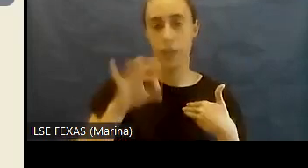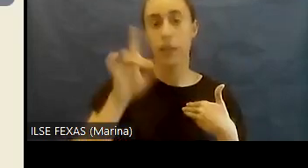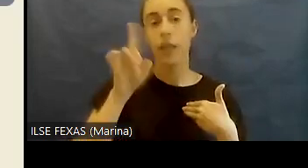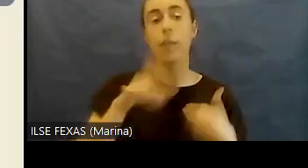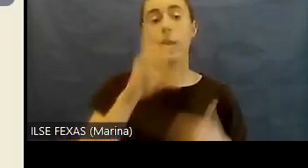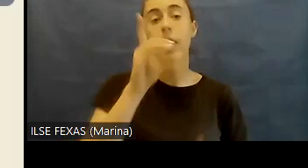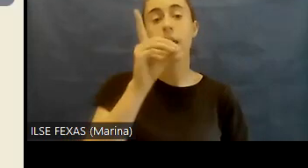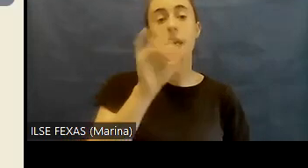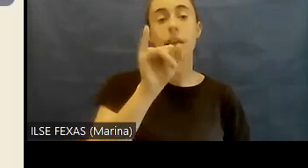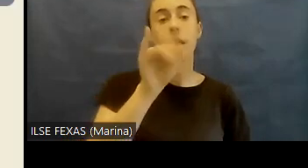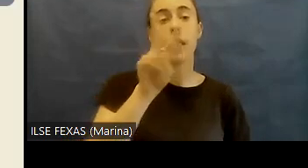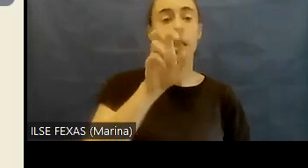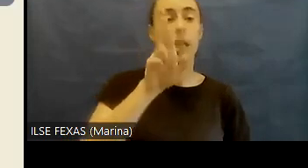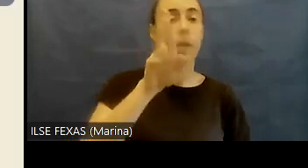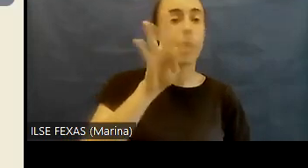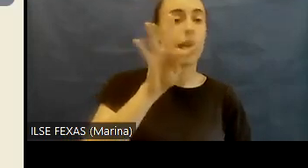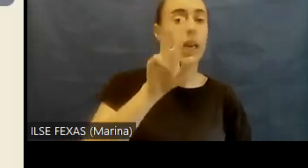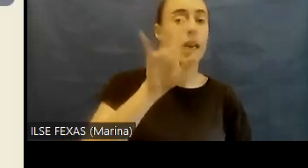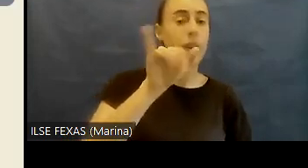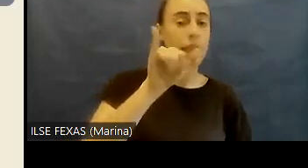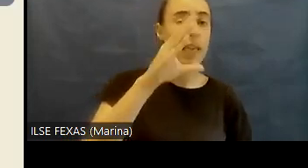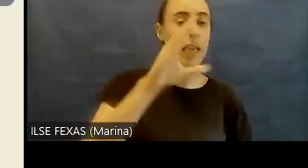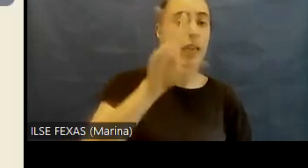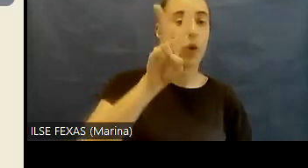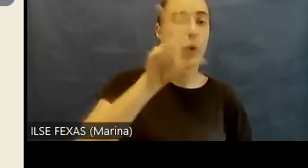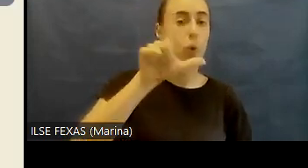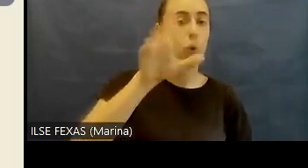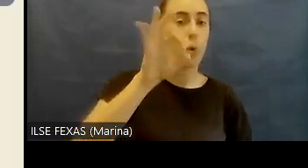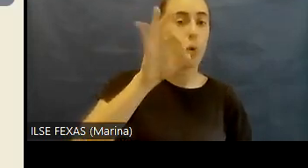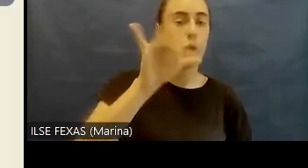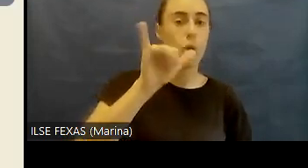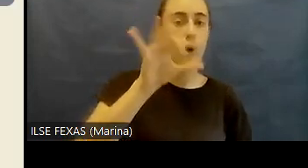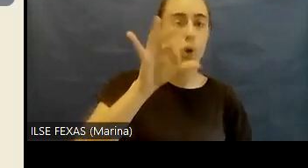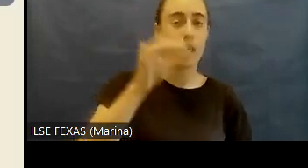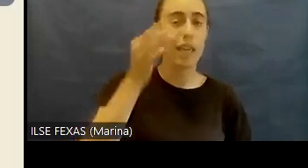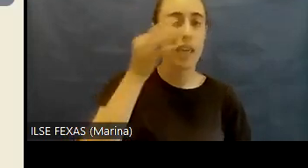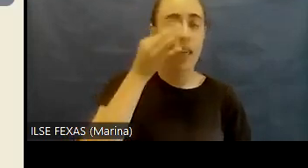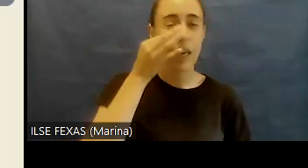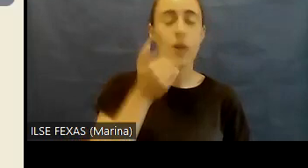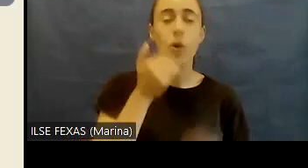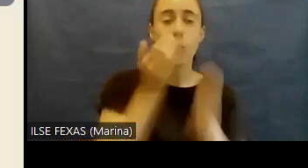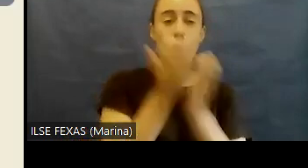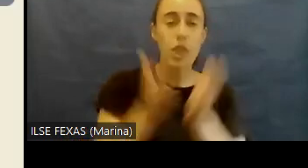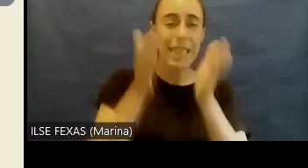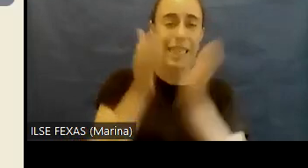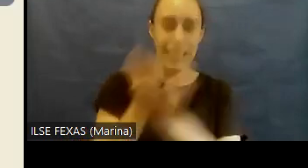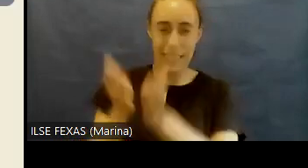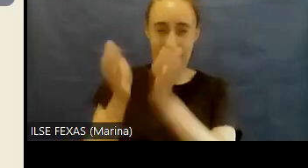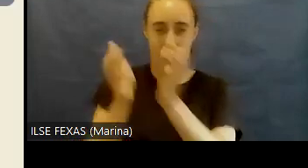diverticulosis asociamos una alteración anatómica. Sabéis que los divertículos en realidad son pequeños sacos, perdón,